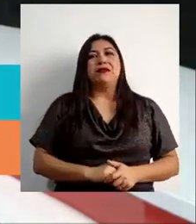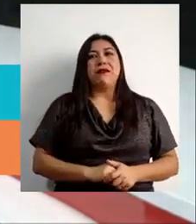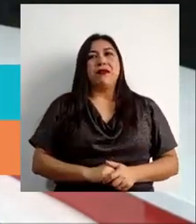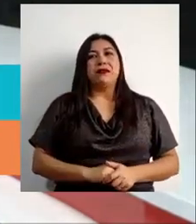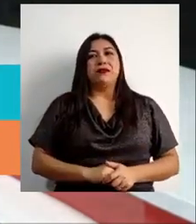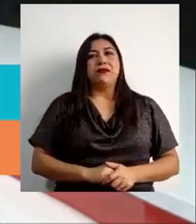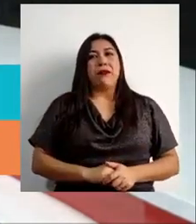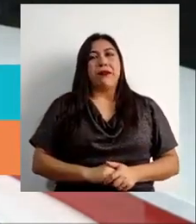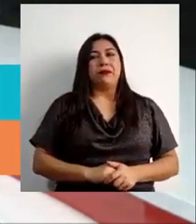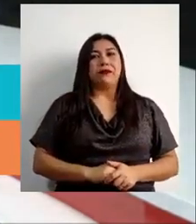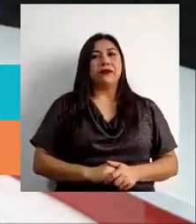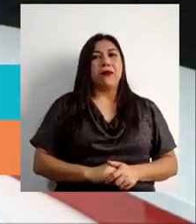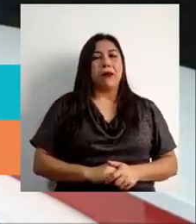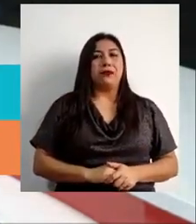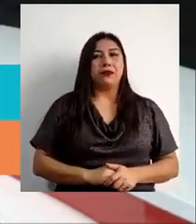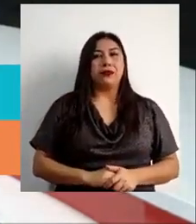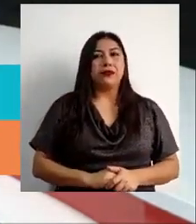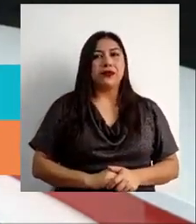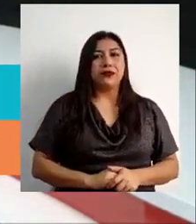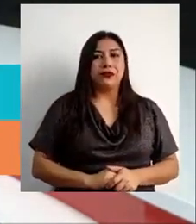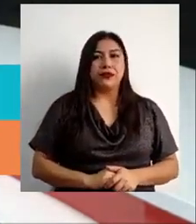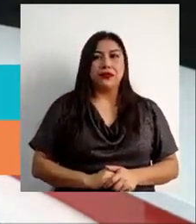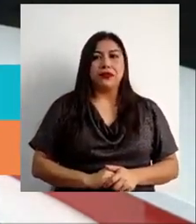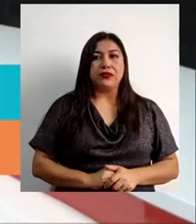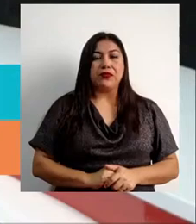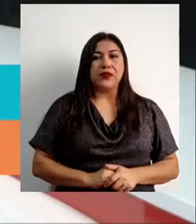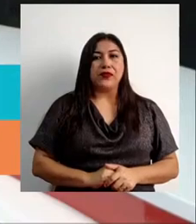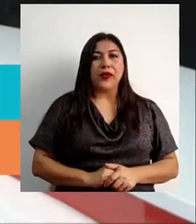te he sorprendido, Enrique. Atento, atento.